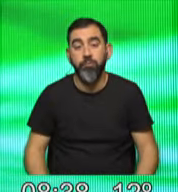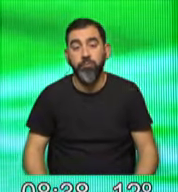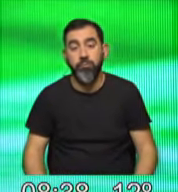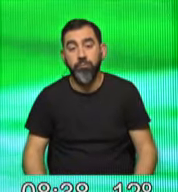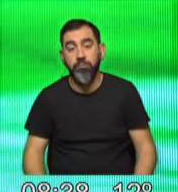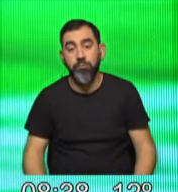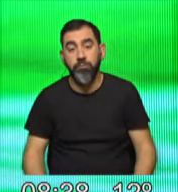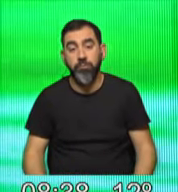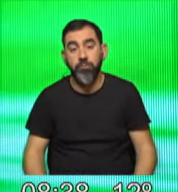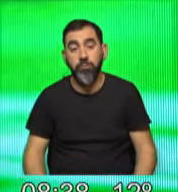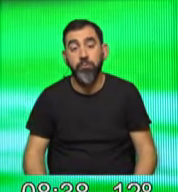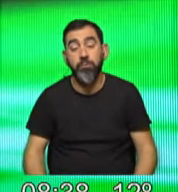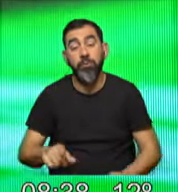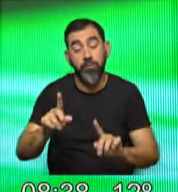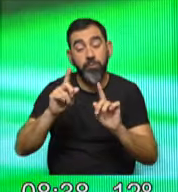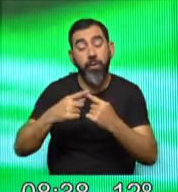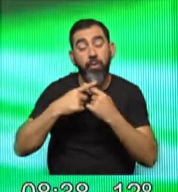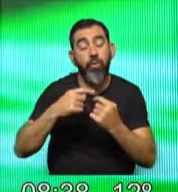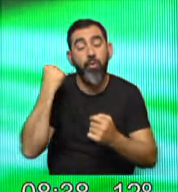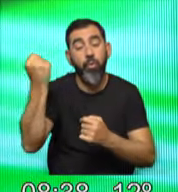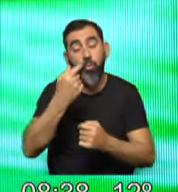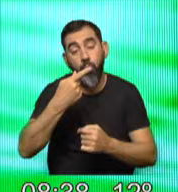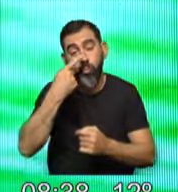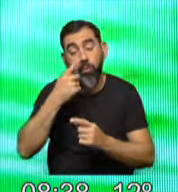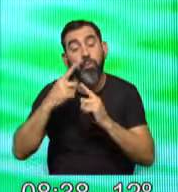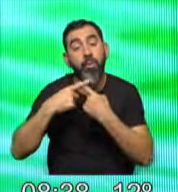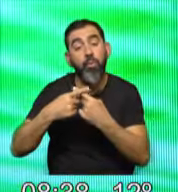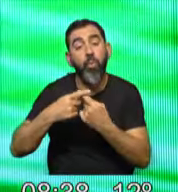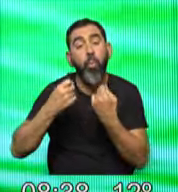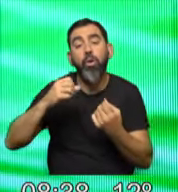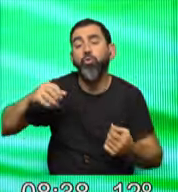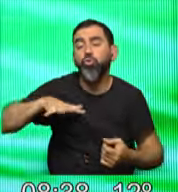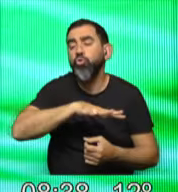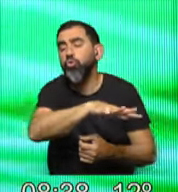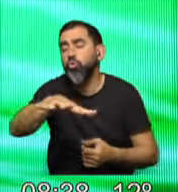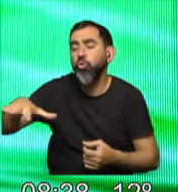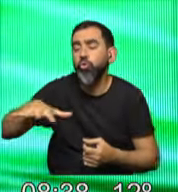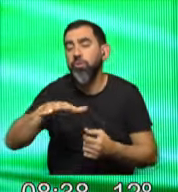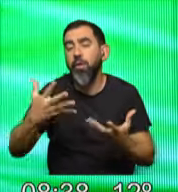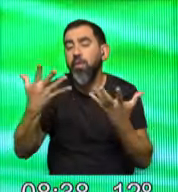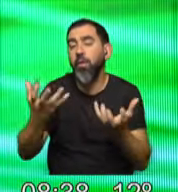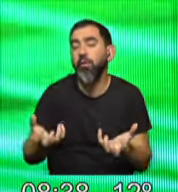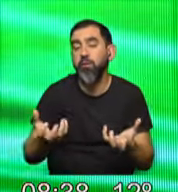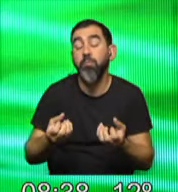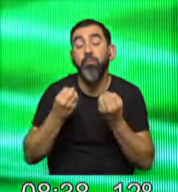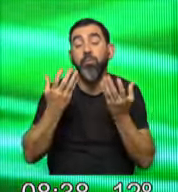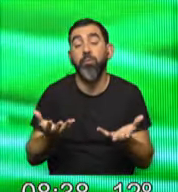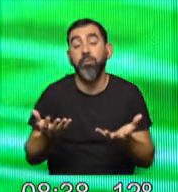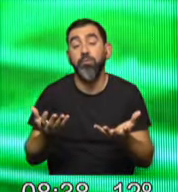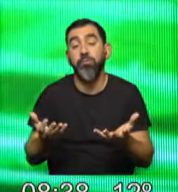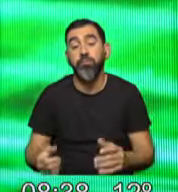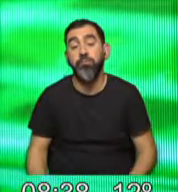profunda más interesante que también nos ponen en el plano de discutir Qué sociedad queremos digamos no porque En definitiva